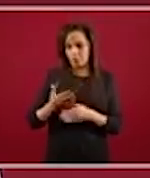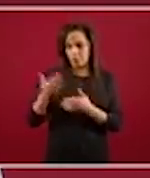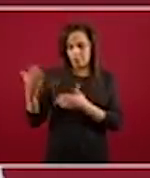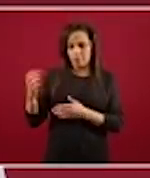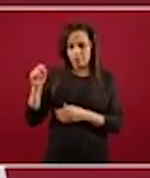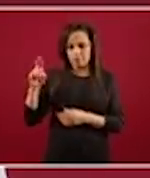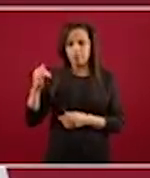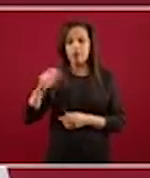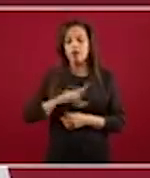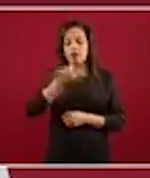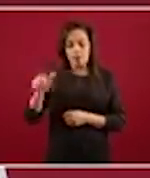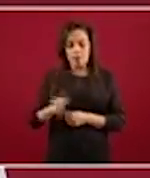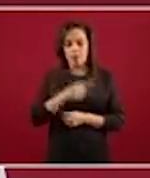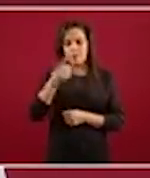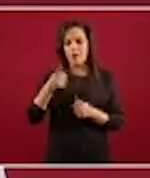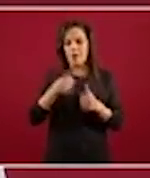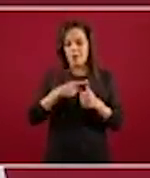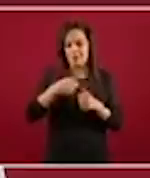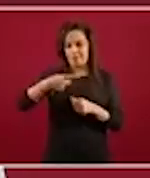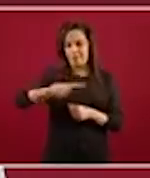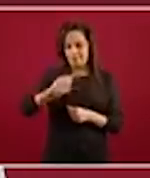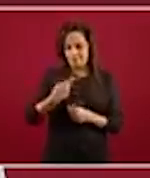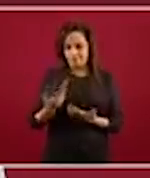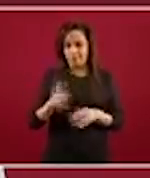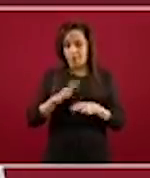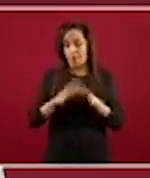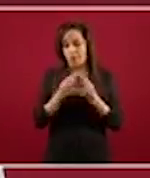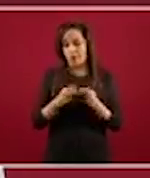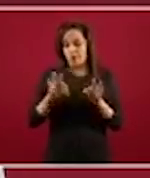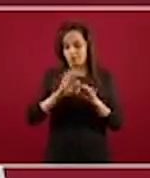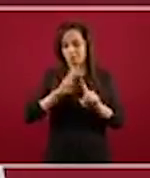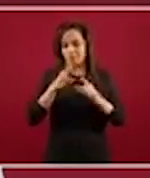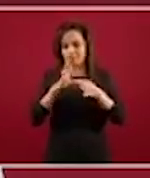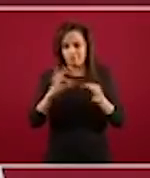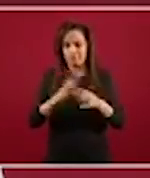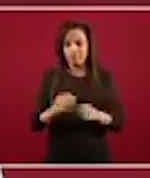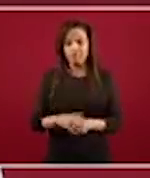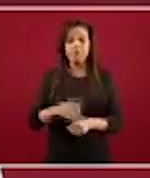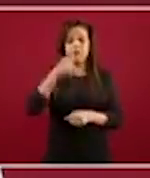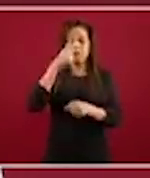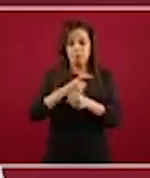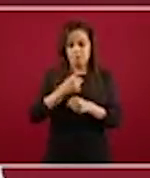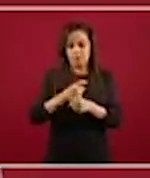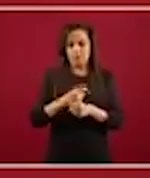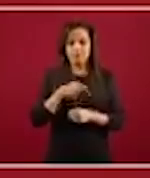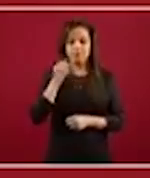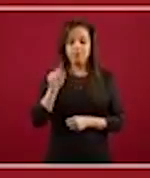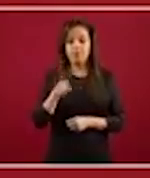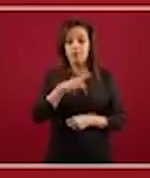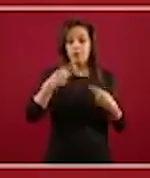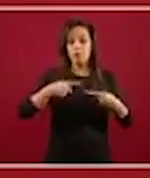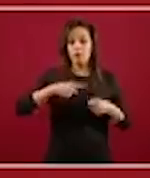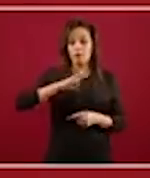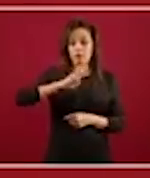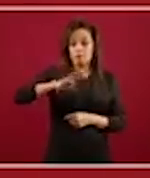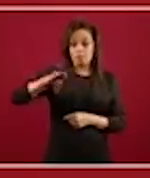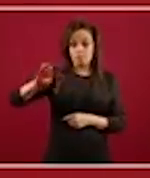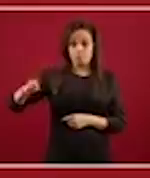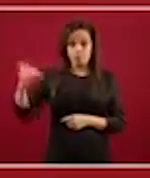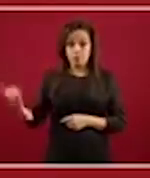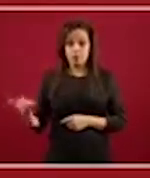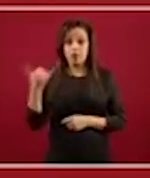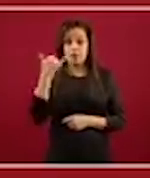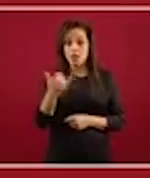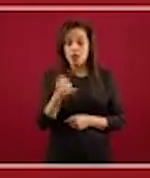primera. En la tercera, sobre los fallecimientos y en general sobre las medidas de